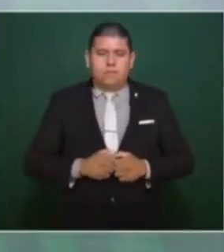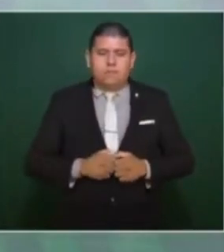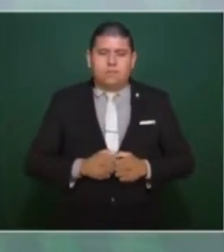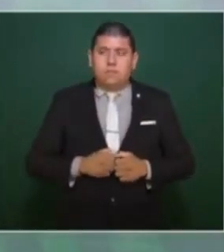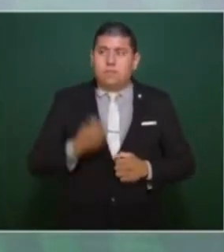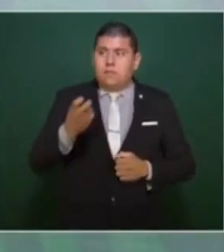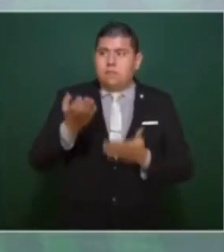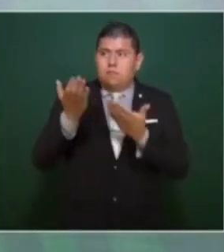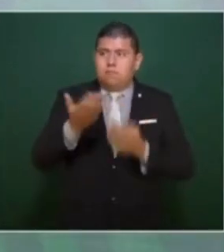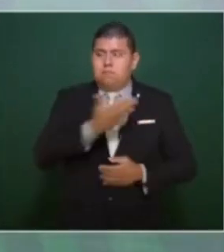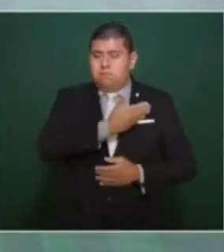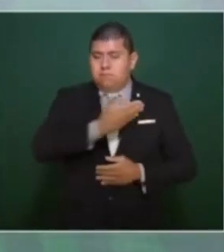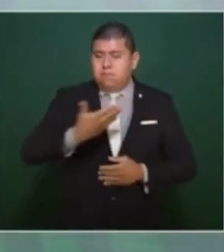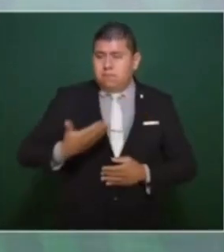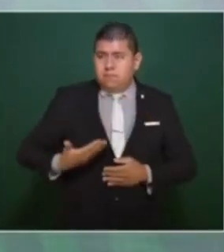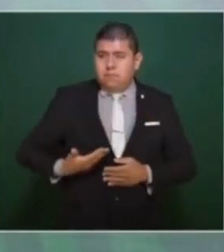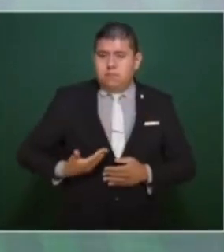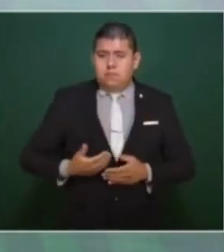expresidente.